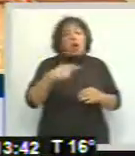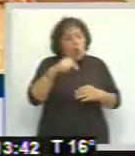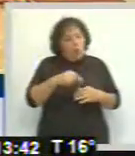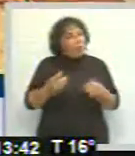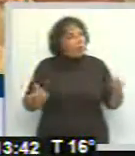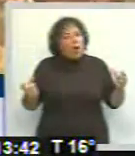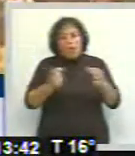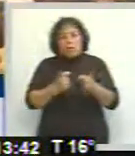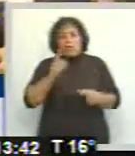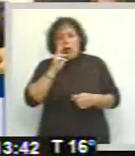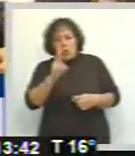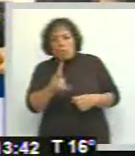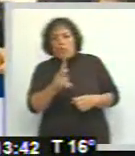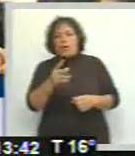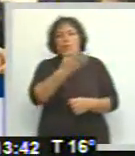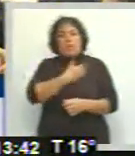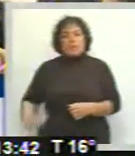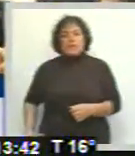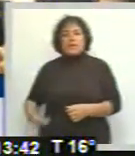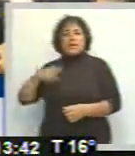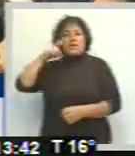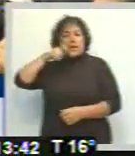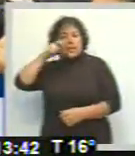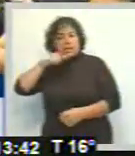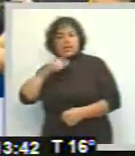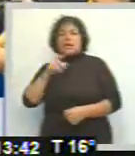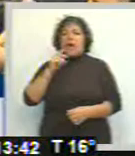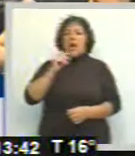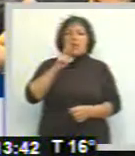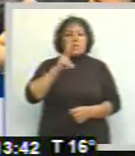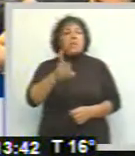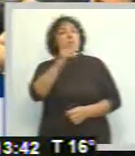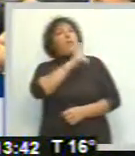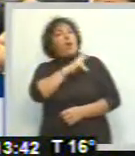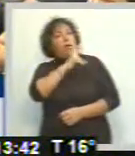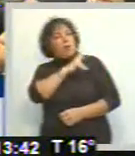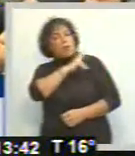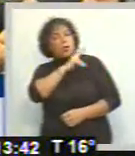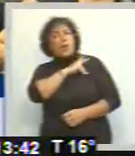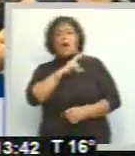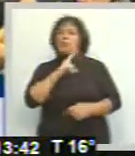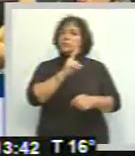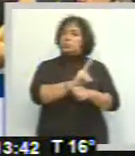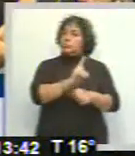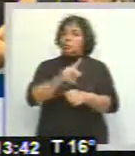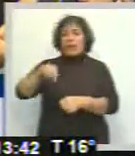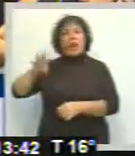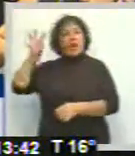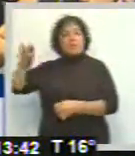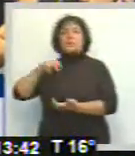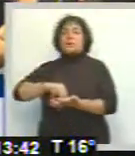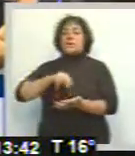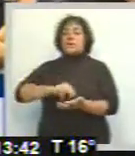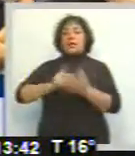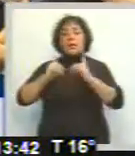Reunión, ahí lo vemos al presidente de Central y también a las autoridades de seguridad de nuestra provincia, también